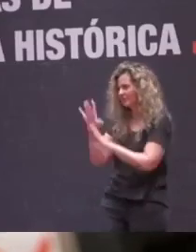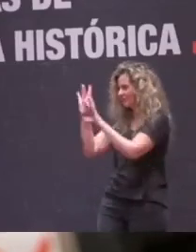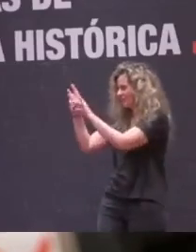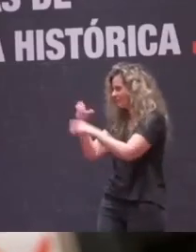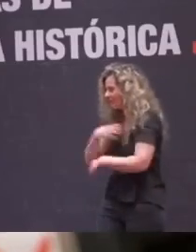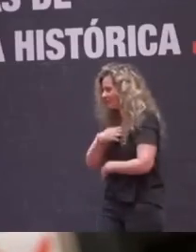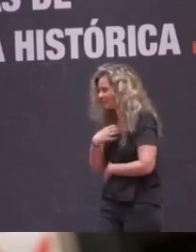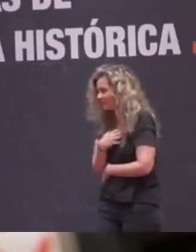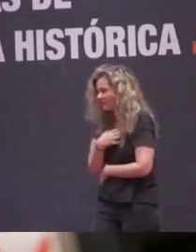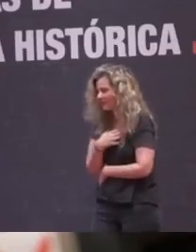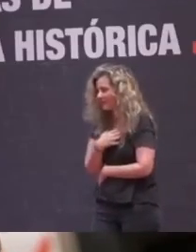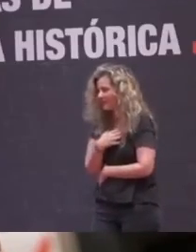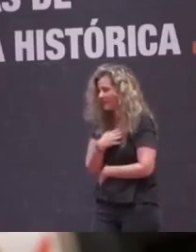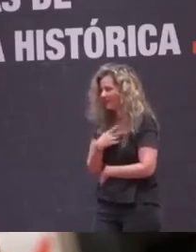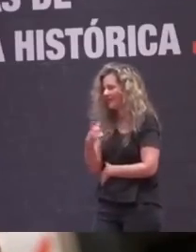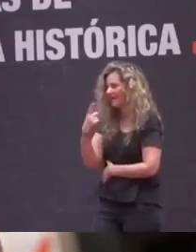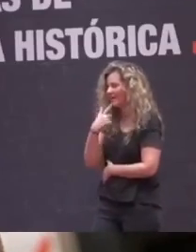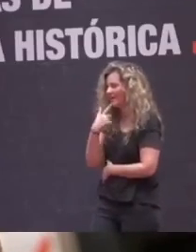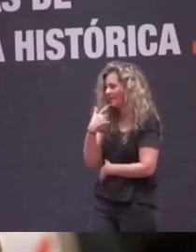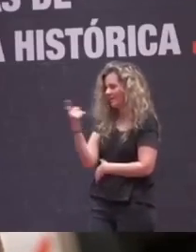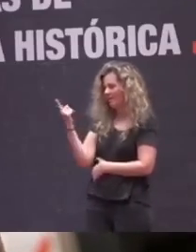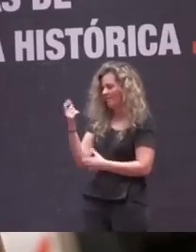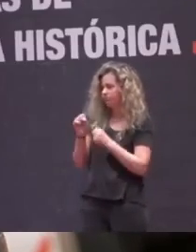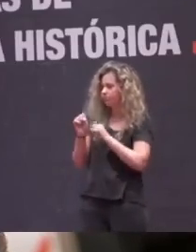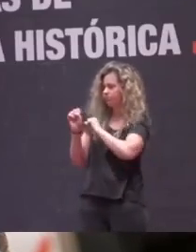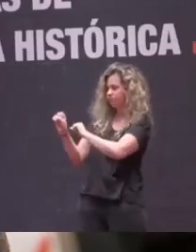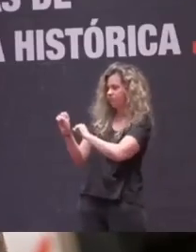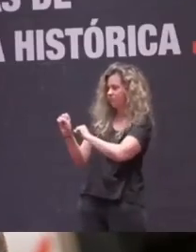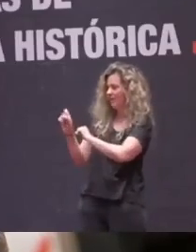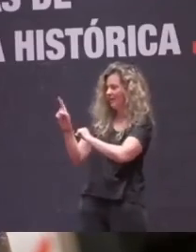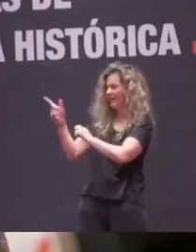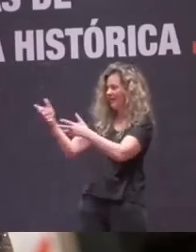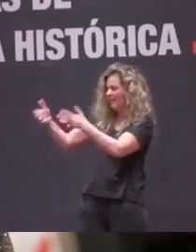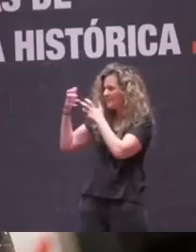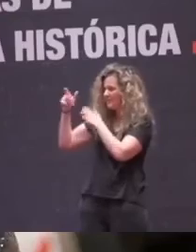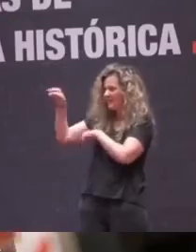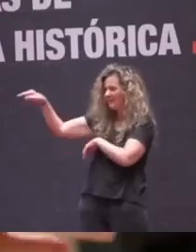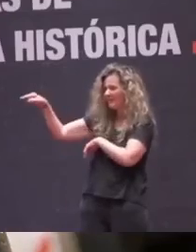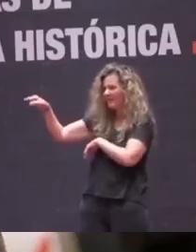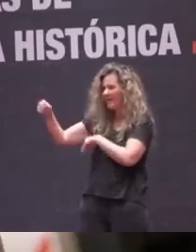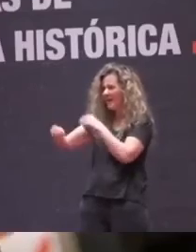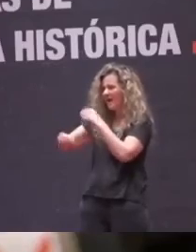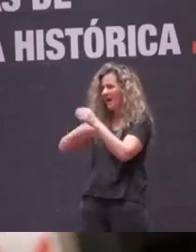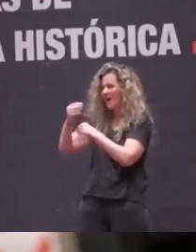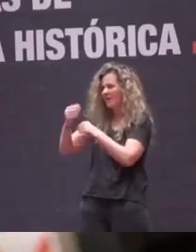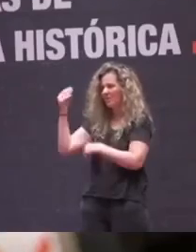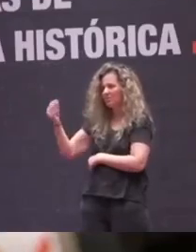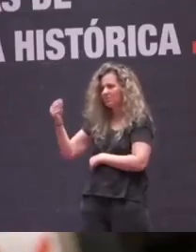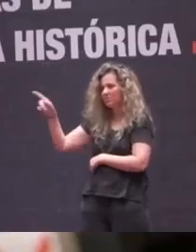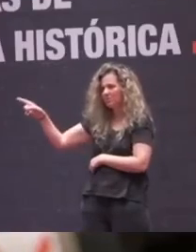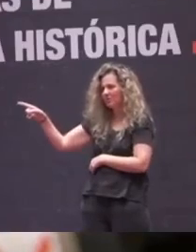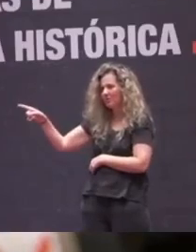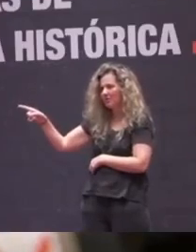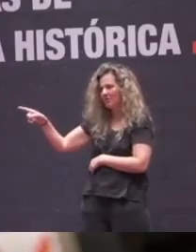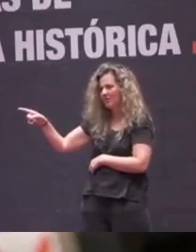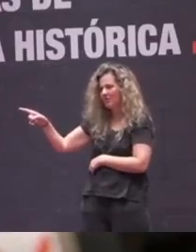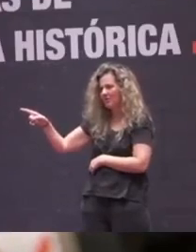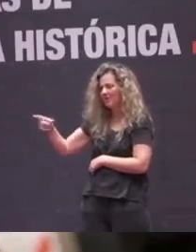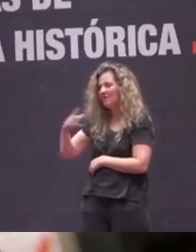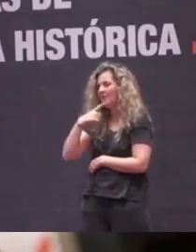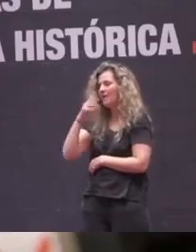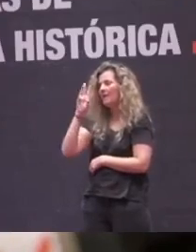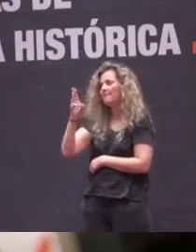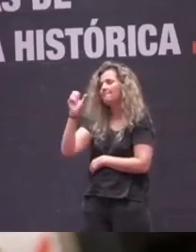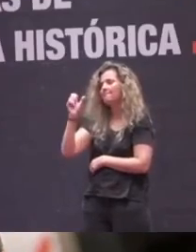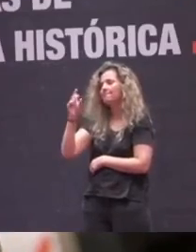tocar. Teñen unha biografía branqueada e son benefactores e fixen unhas cosas moi boas. Aí están Pedro Barría de